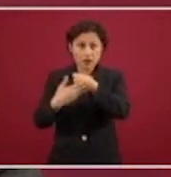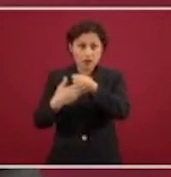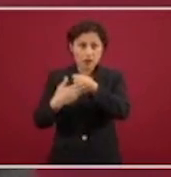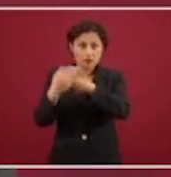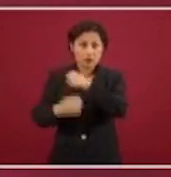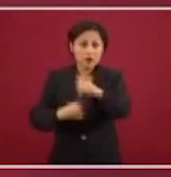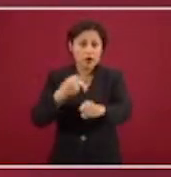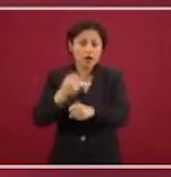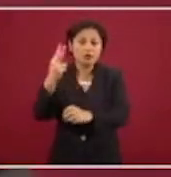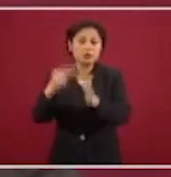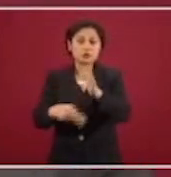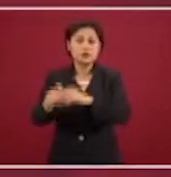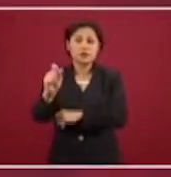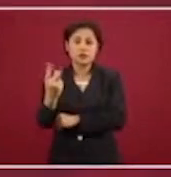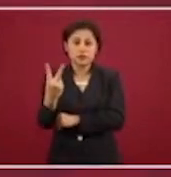que la hagamos